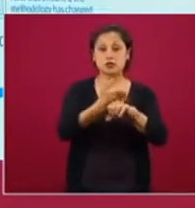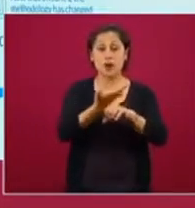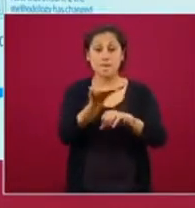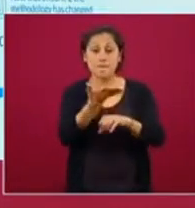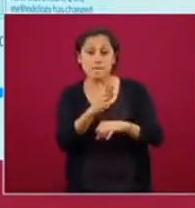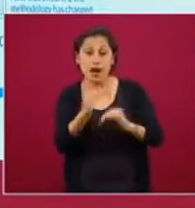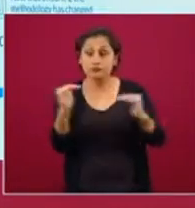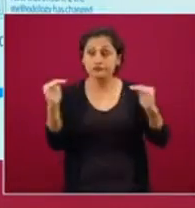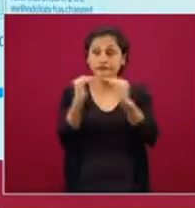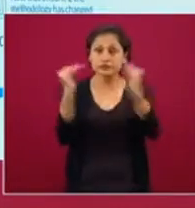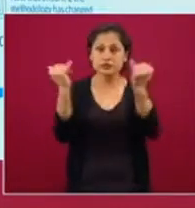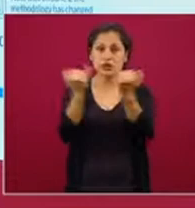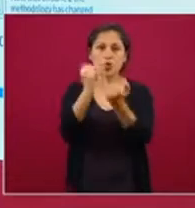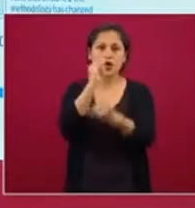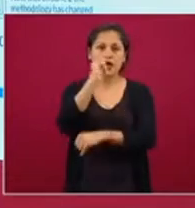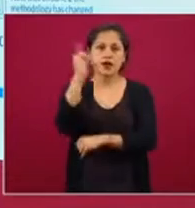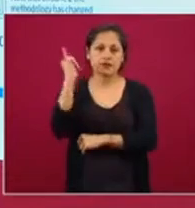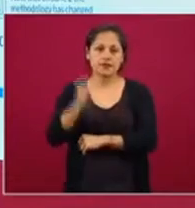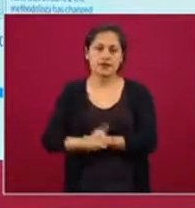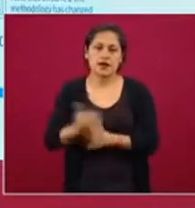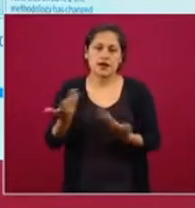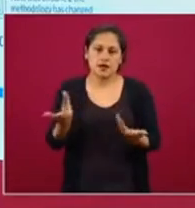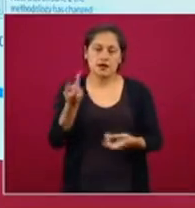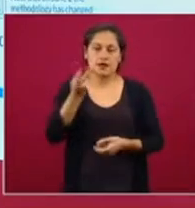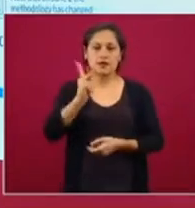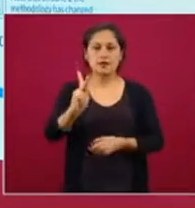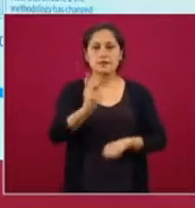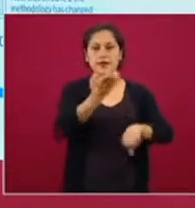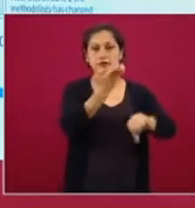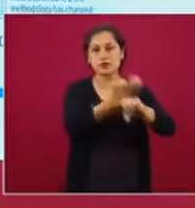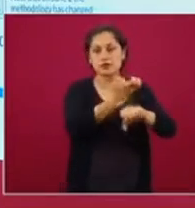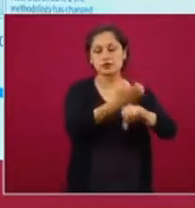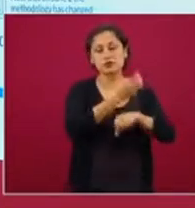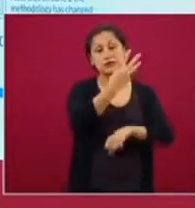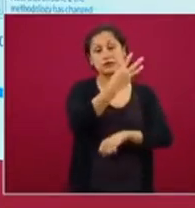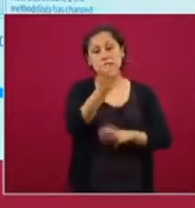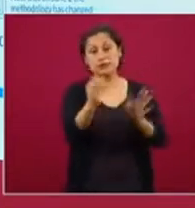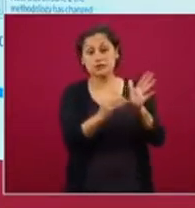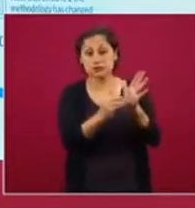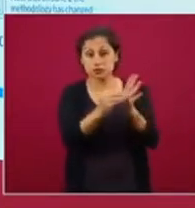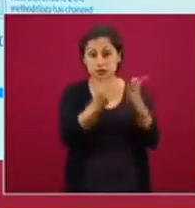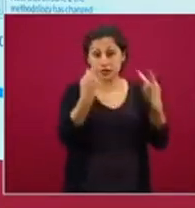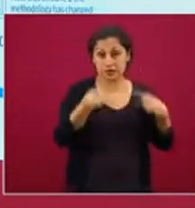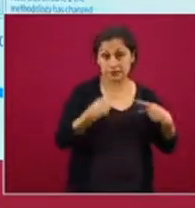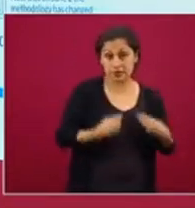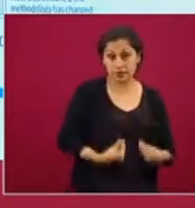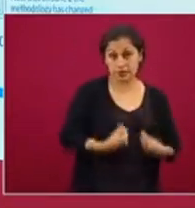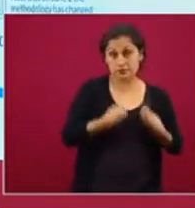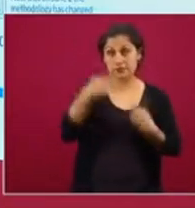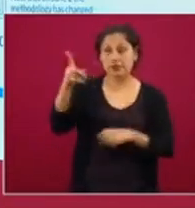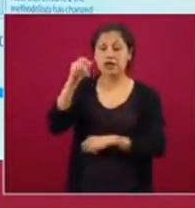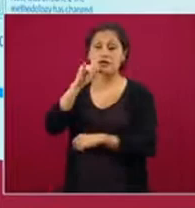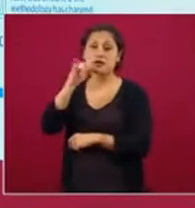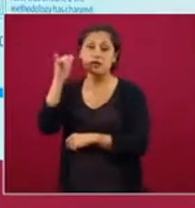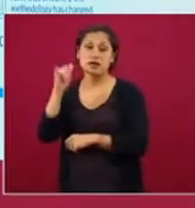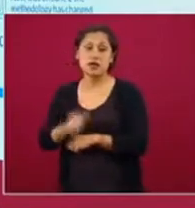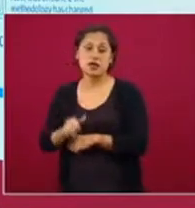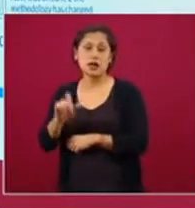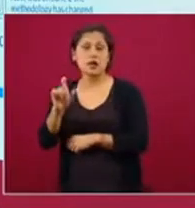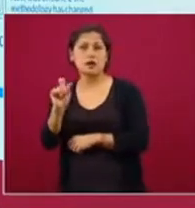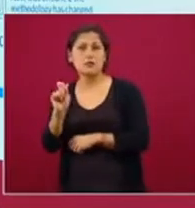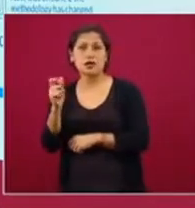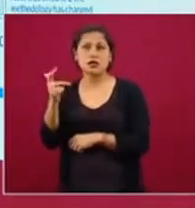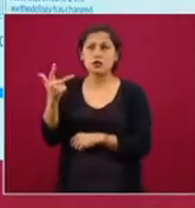se considera que Estados Unidos tiene 350 millones de habitantes y el caso de Italia está un poco más de